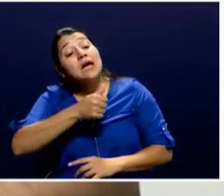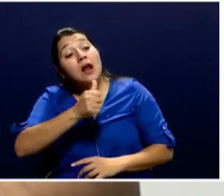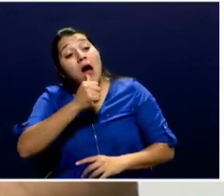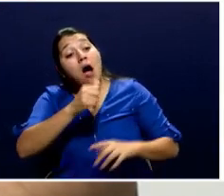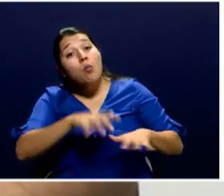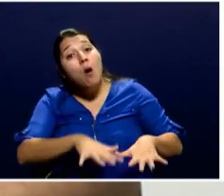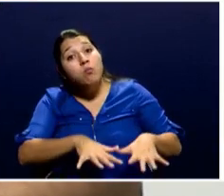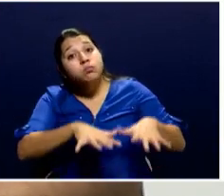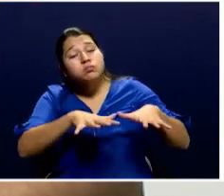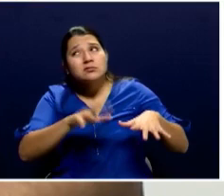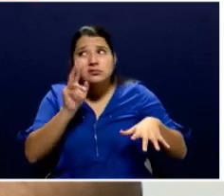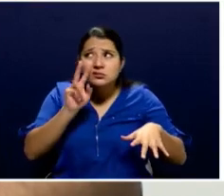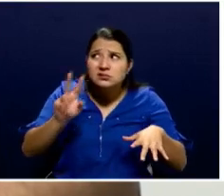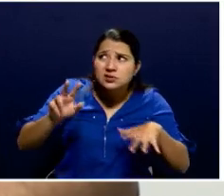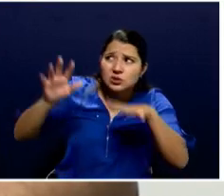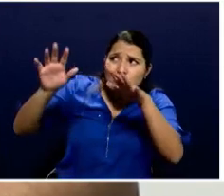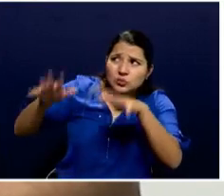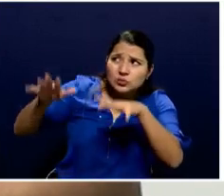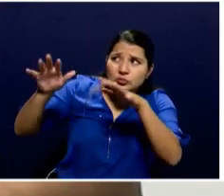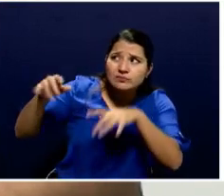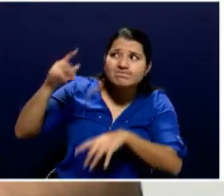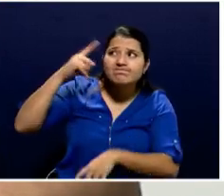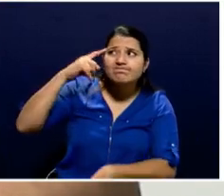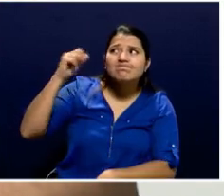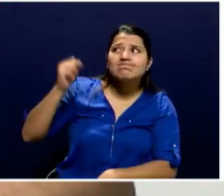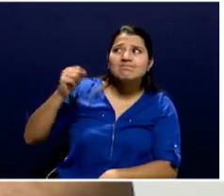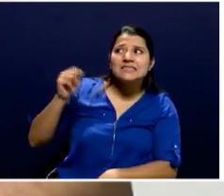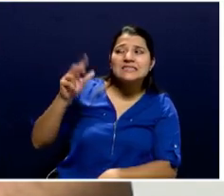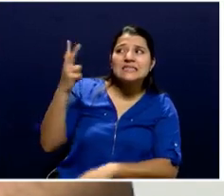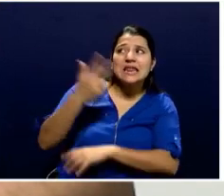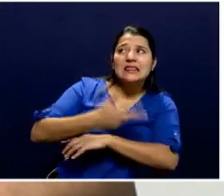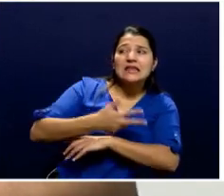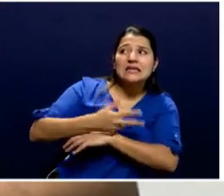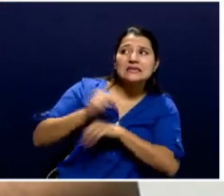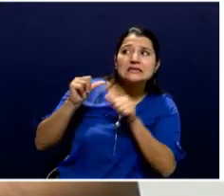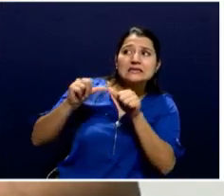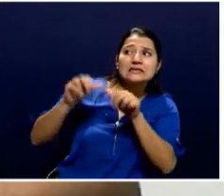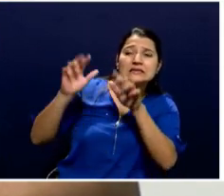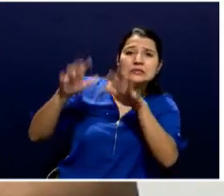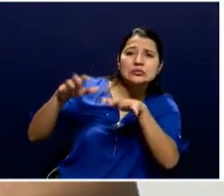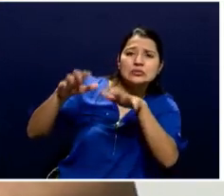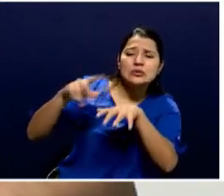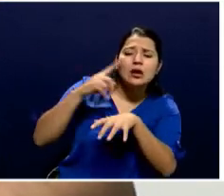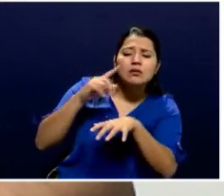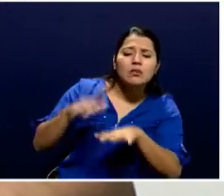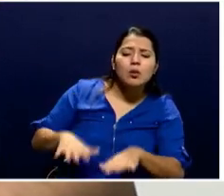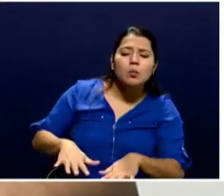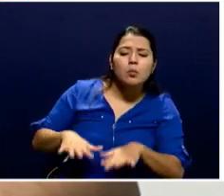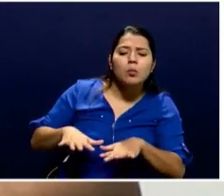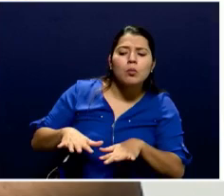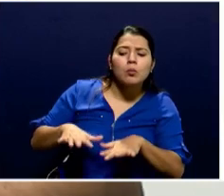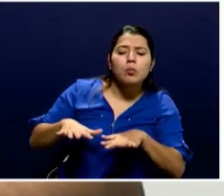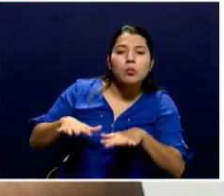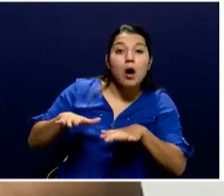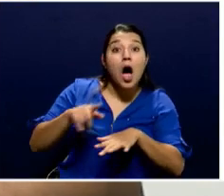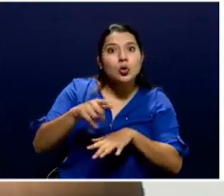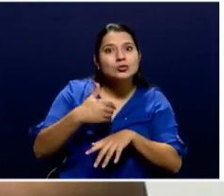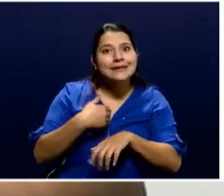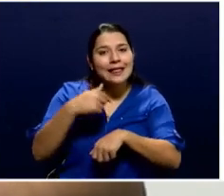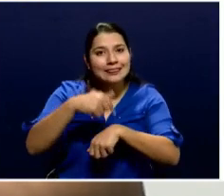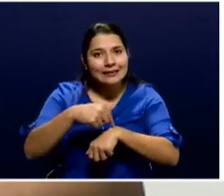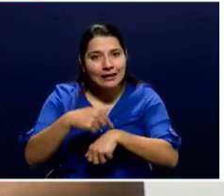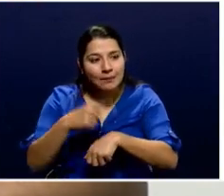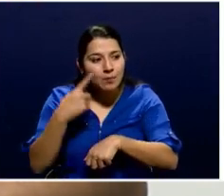que ha estado lloviendo de forma consecutiva por 3 días seguidos y usted ve que el agua va subiendo, a usted le da tiempo de